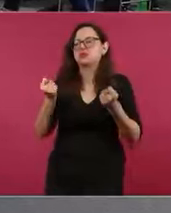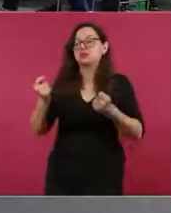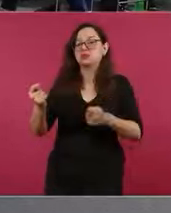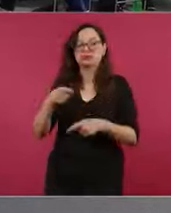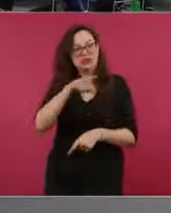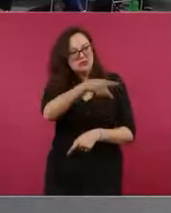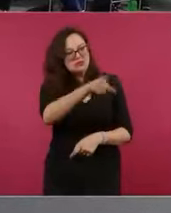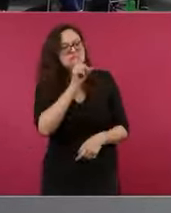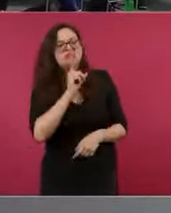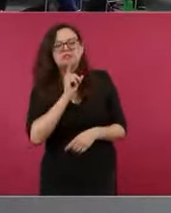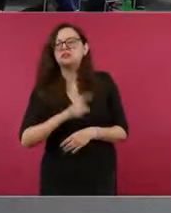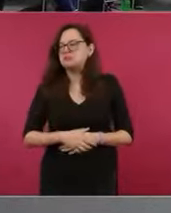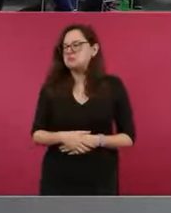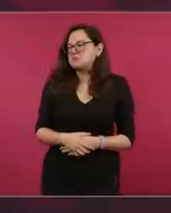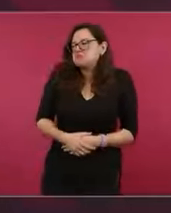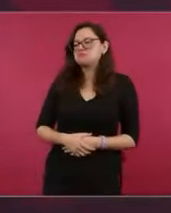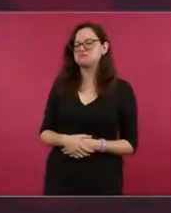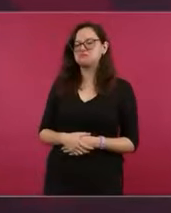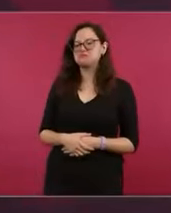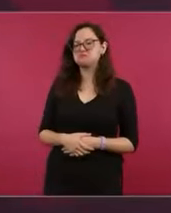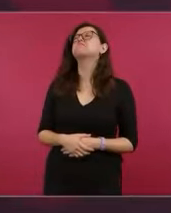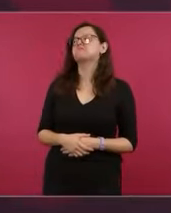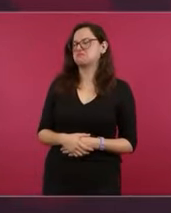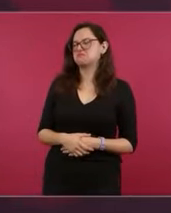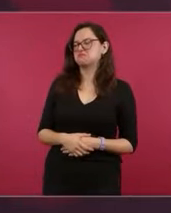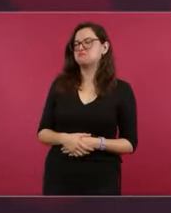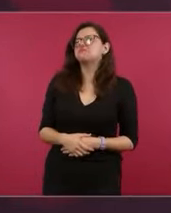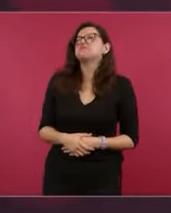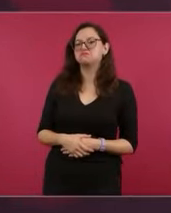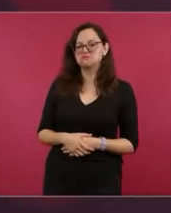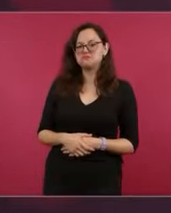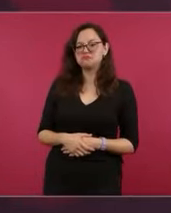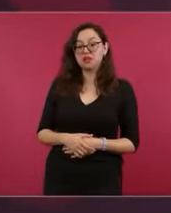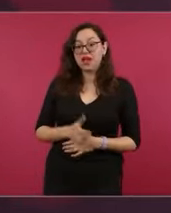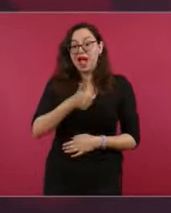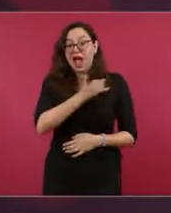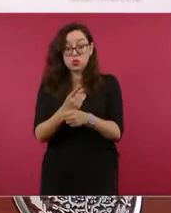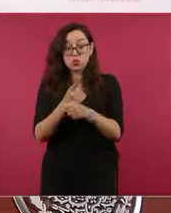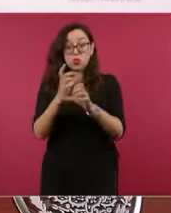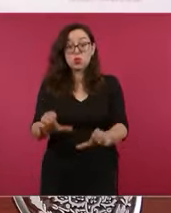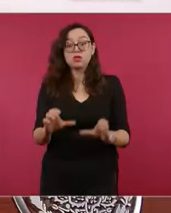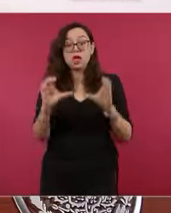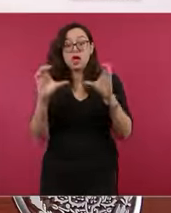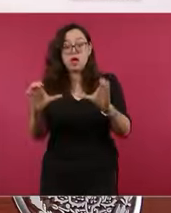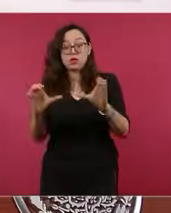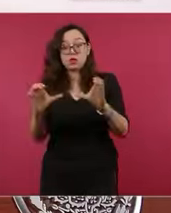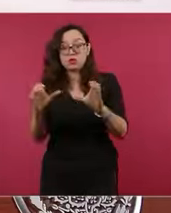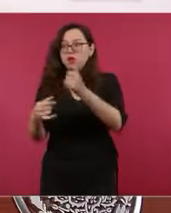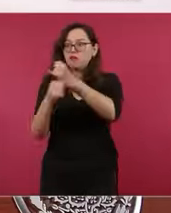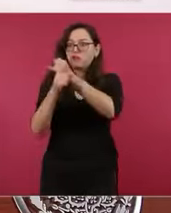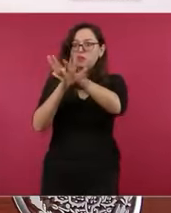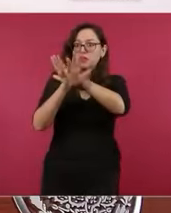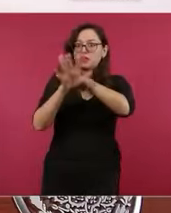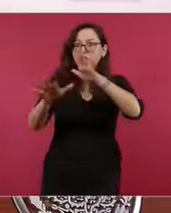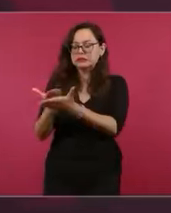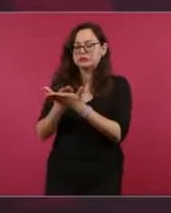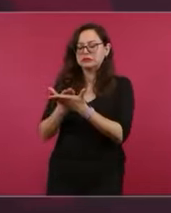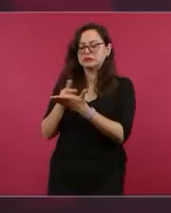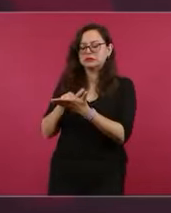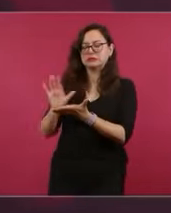todo cuando se trata de un periodismo de denuncia, hay que tener cuidado con lo que les